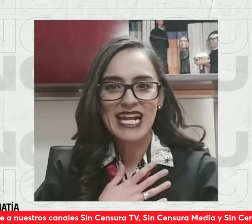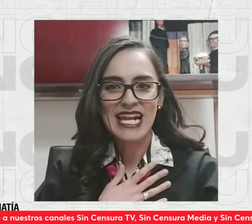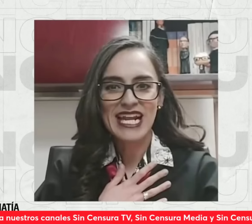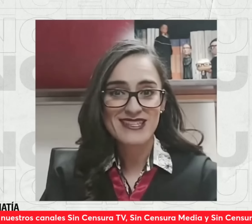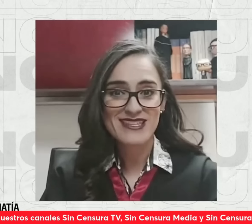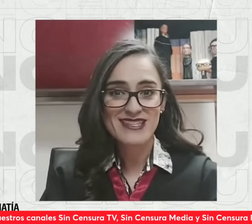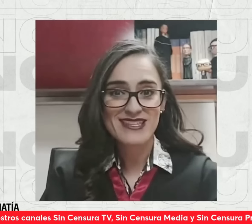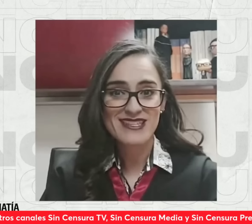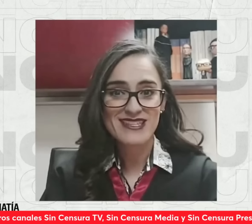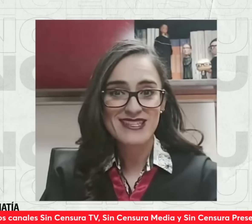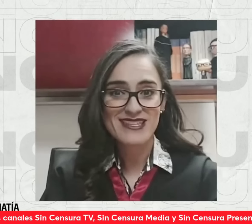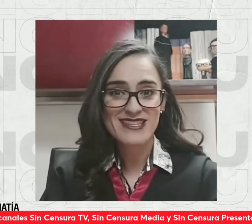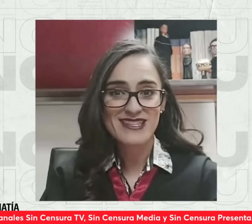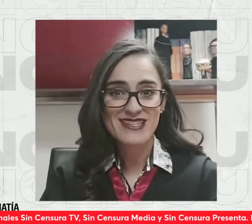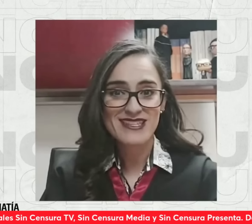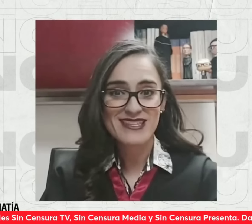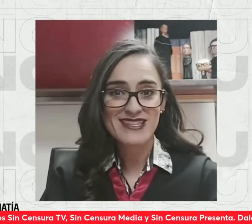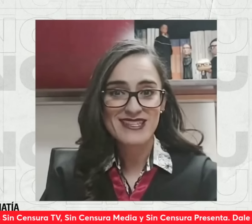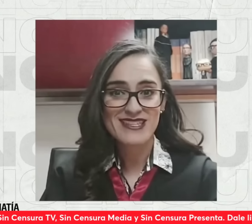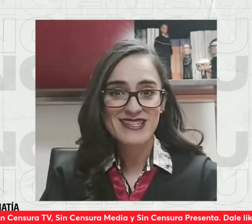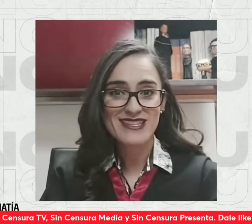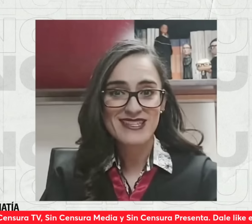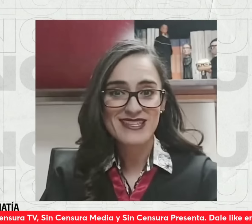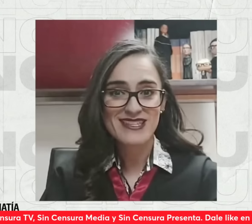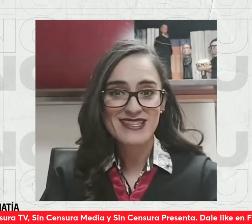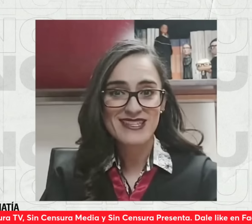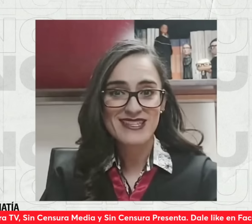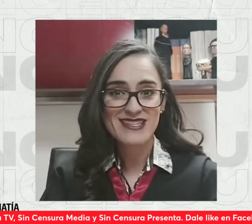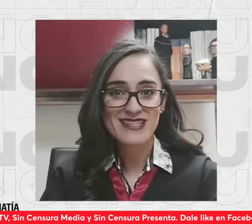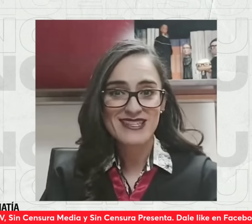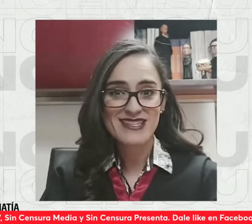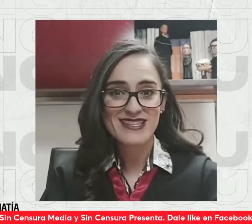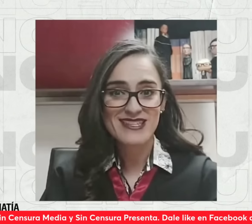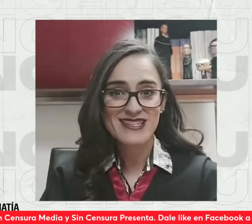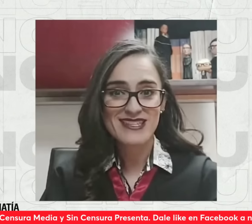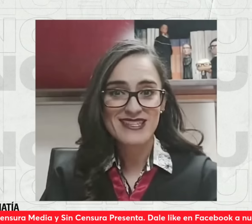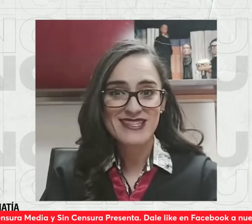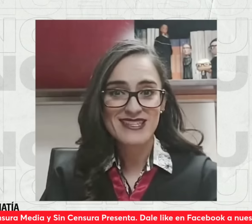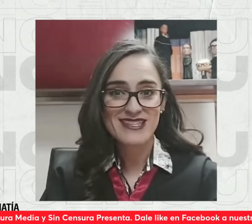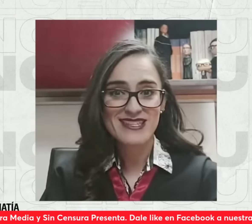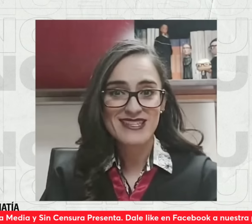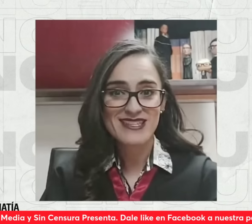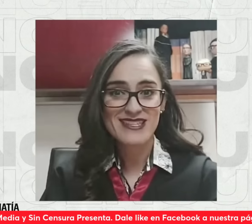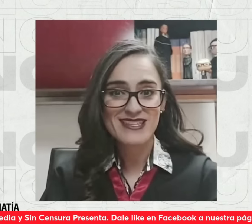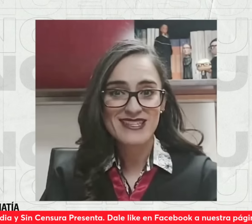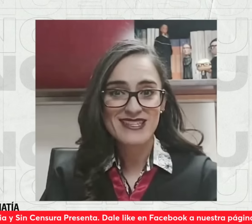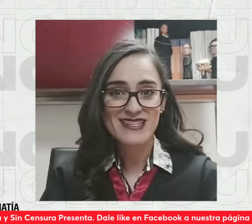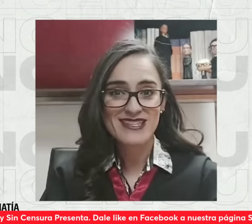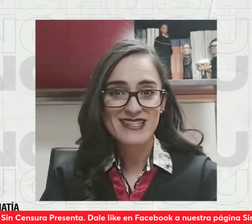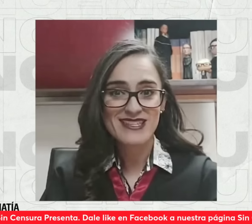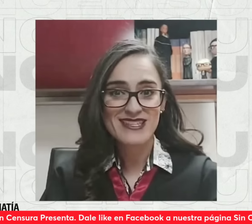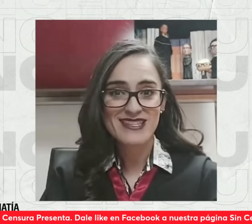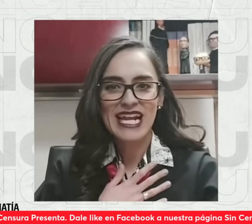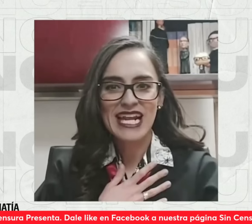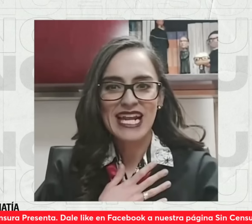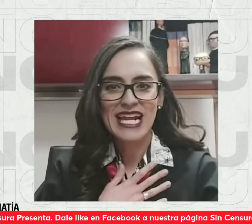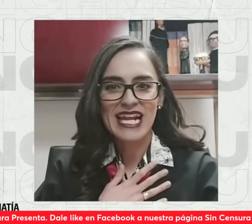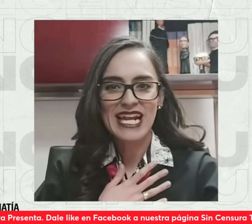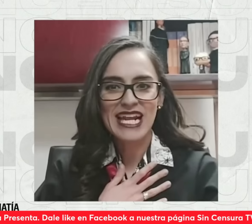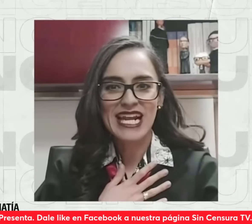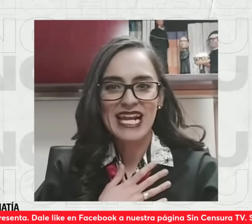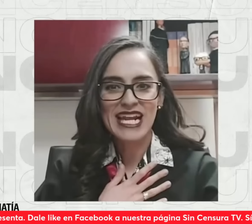¿Qué significa para mí ser jueza federal? Me van a decir idealista, pero cuando me pongo la toga, cuando dicto sentencia, sé que